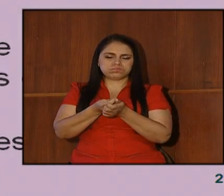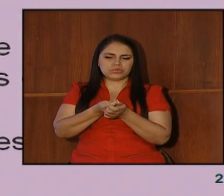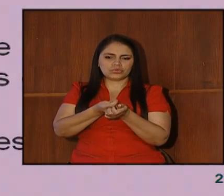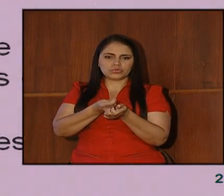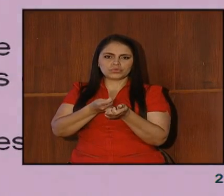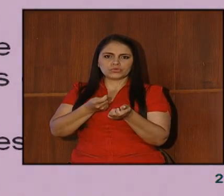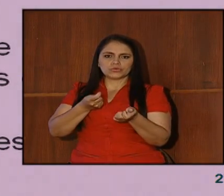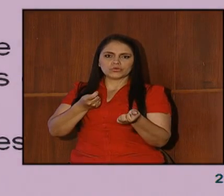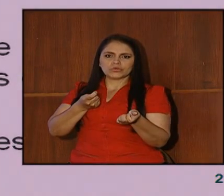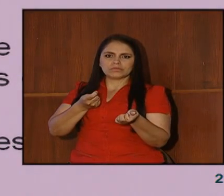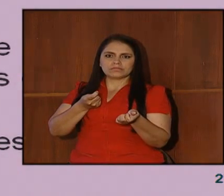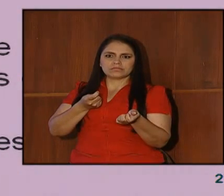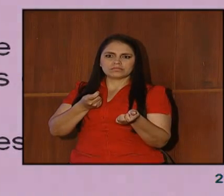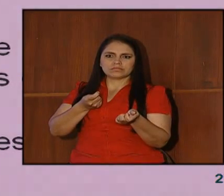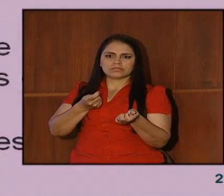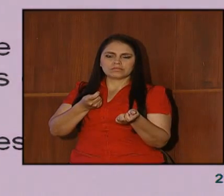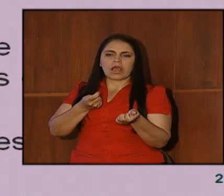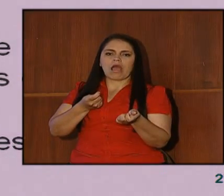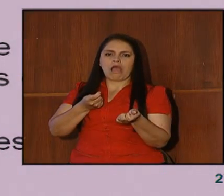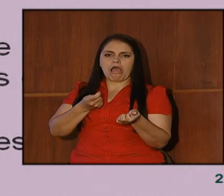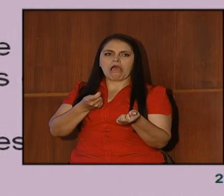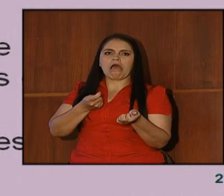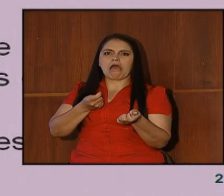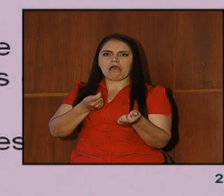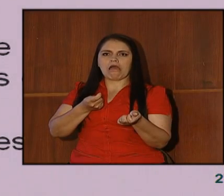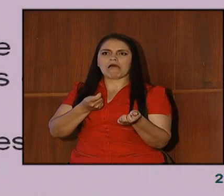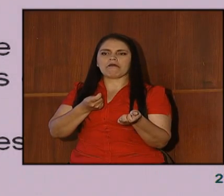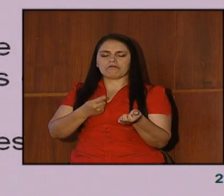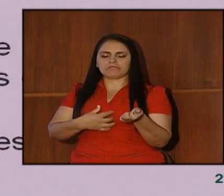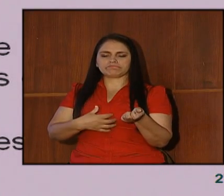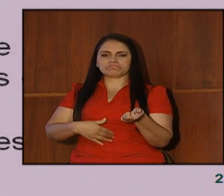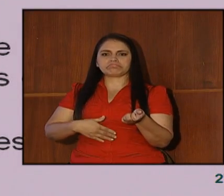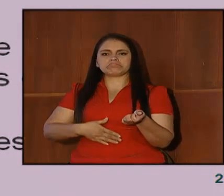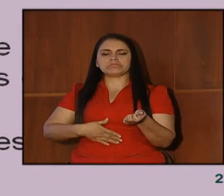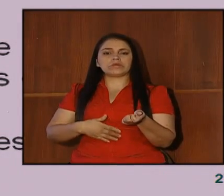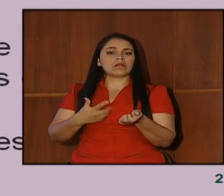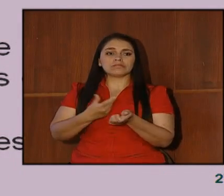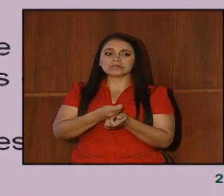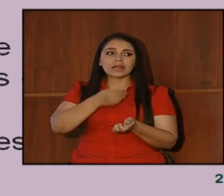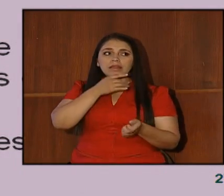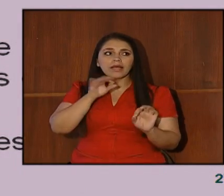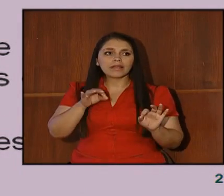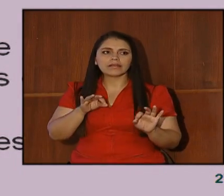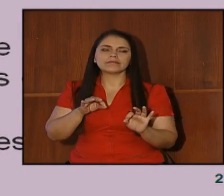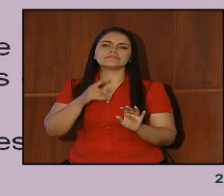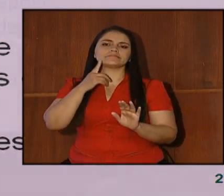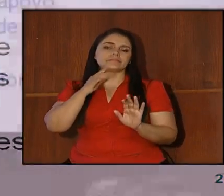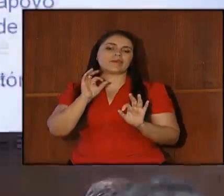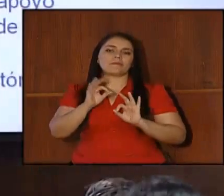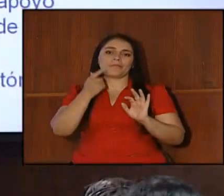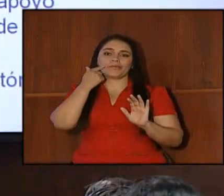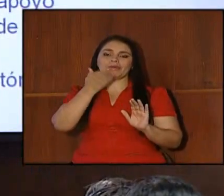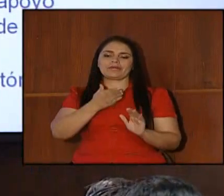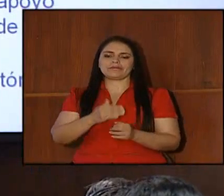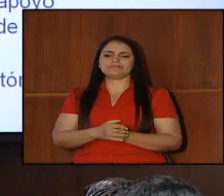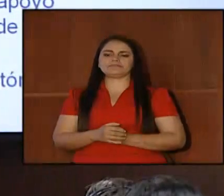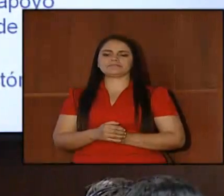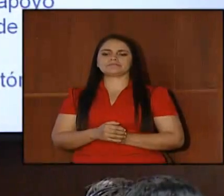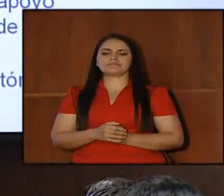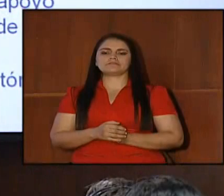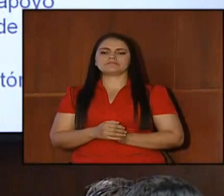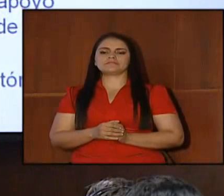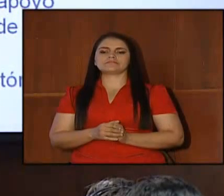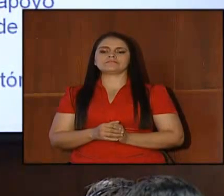Si le sale comida, usted dice, está en estómago, ya le puedo pasar la alimentación. Y otra de las precauciones